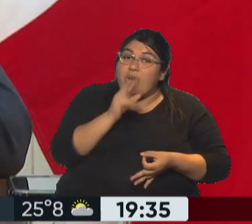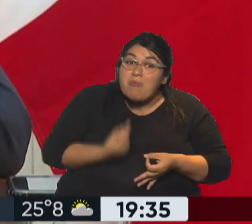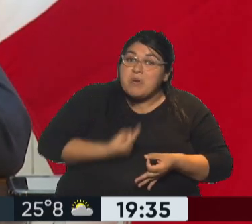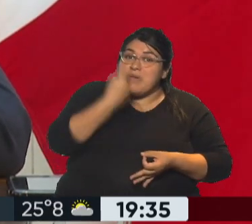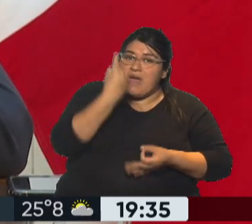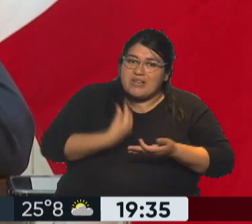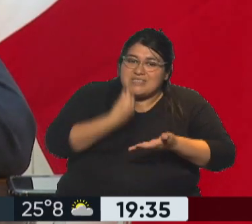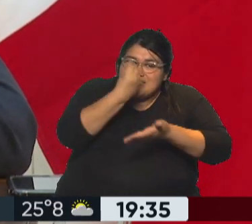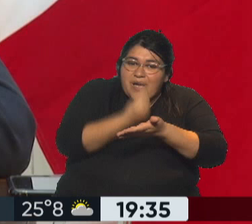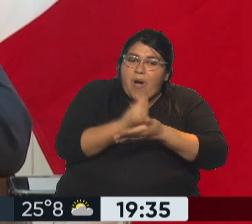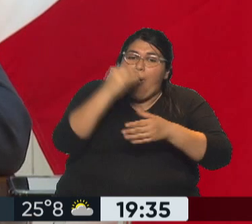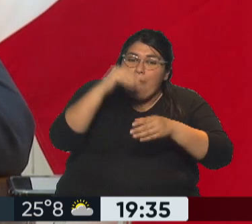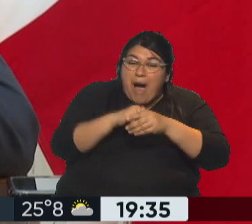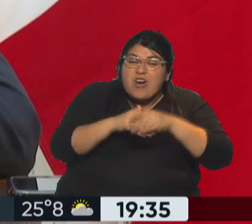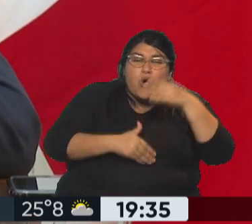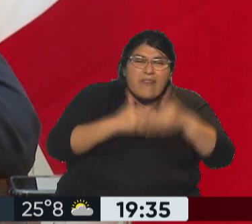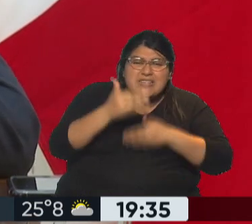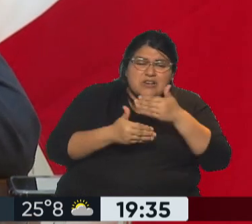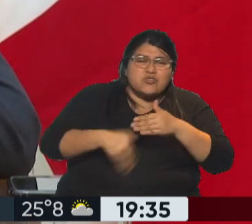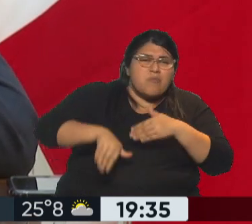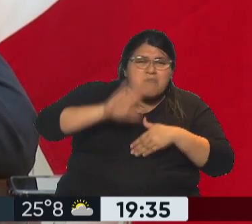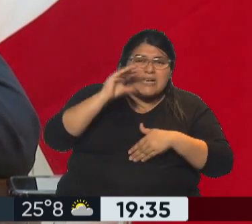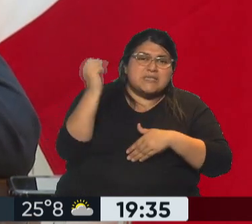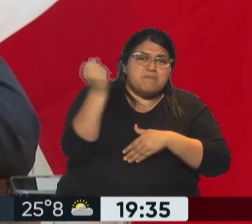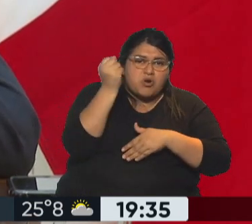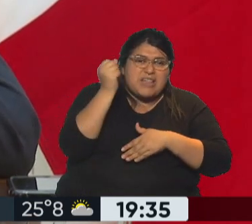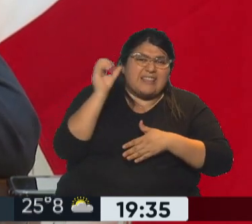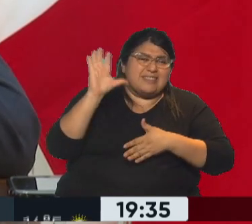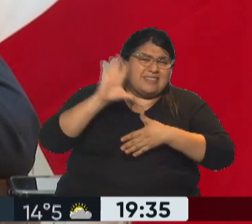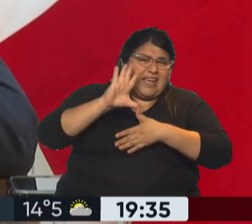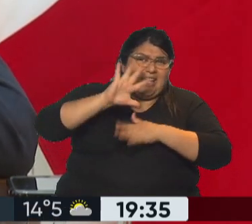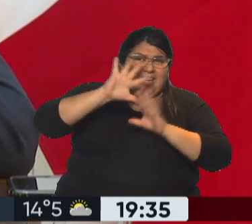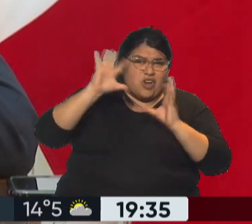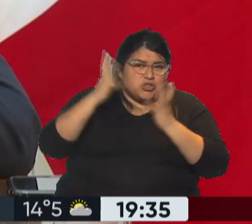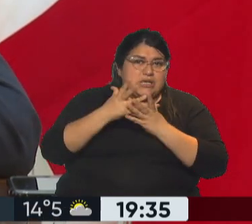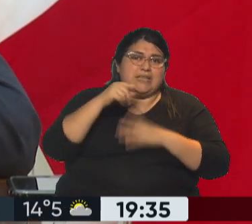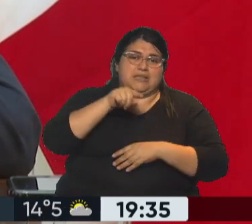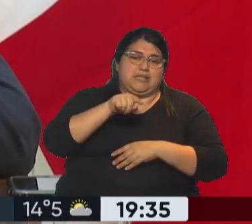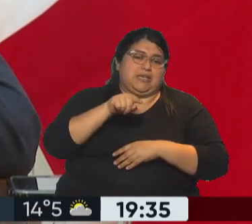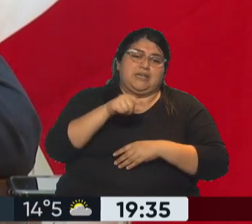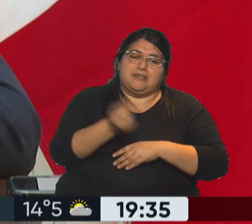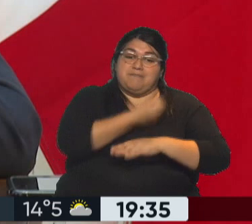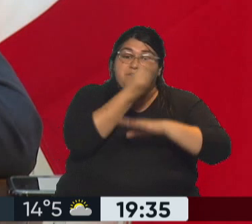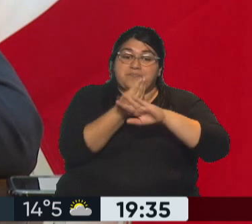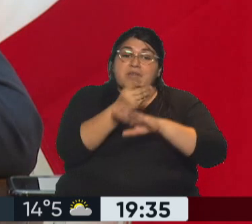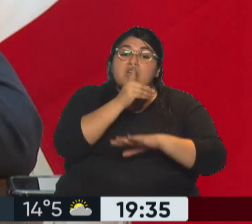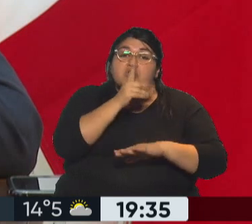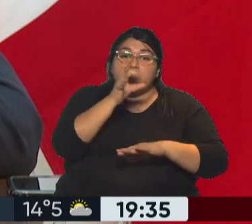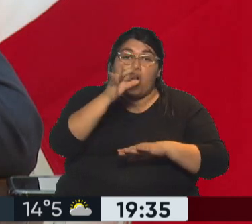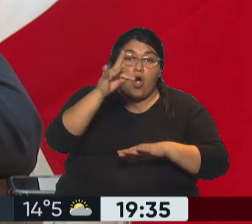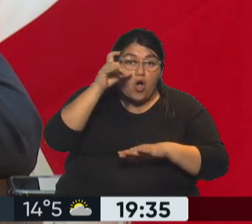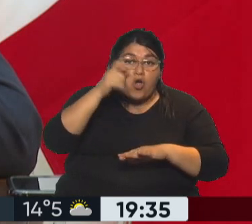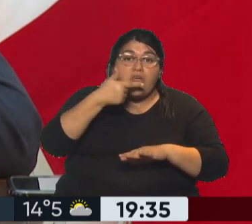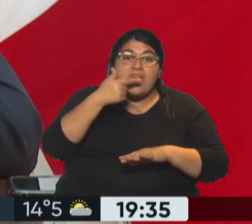el Banco de Desarrollo más importante del continente esté en manos de una mujer. ¿Por qué Cecilia Todesca? Porque